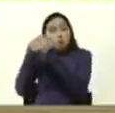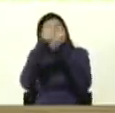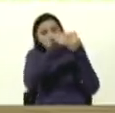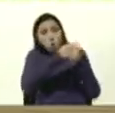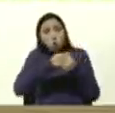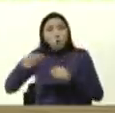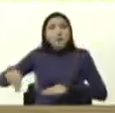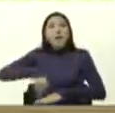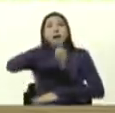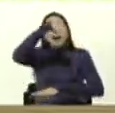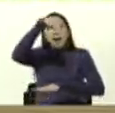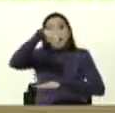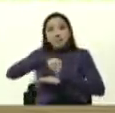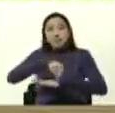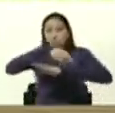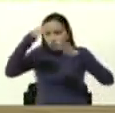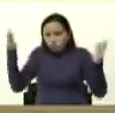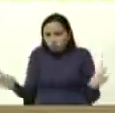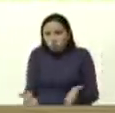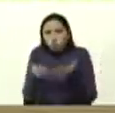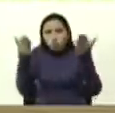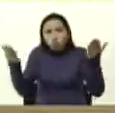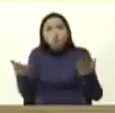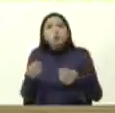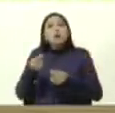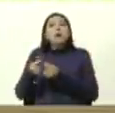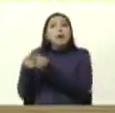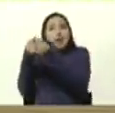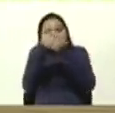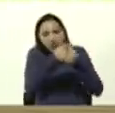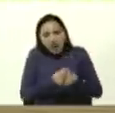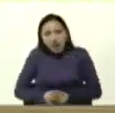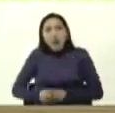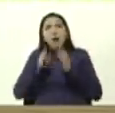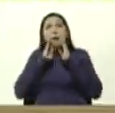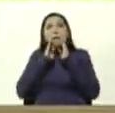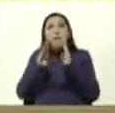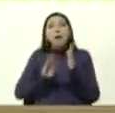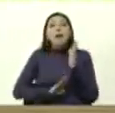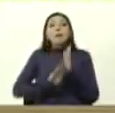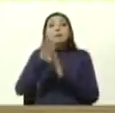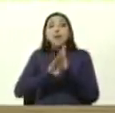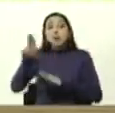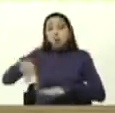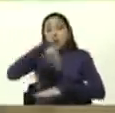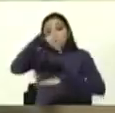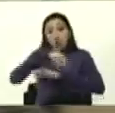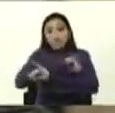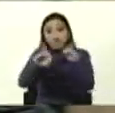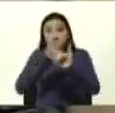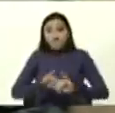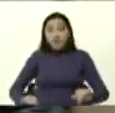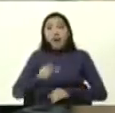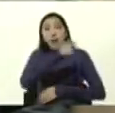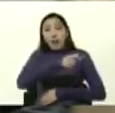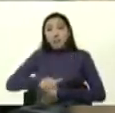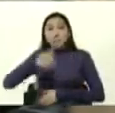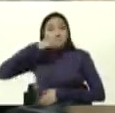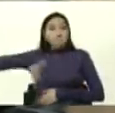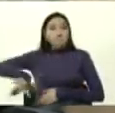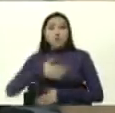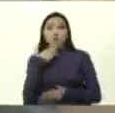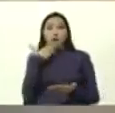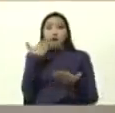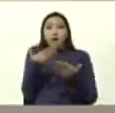nacional, por el crecimiento de la economía, a favor del desarrollo nacional y de la felicidad de nuestro pueblo. Muchísimas